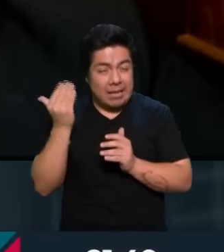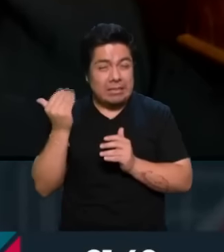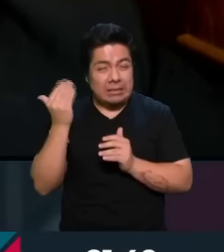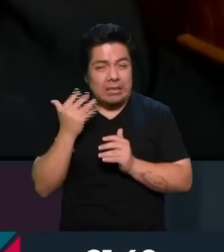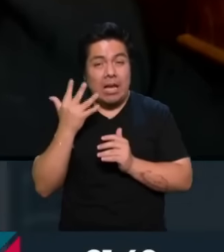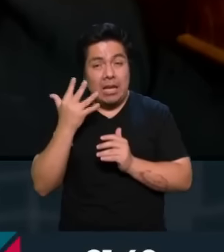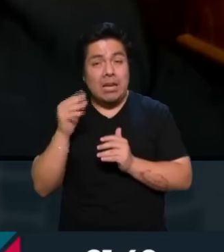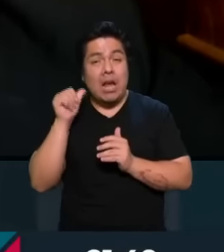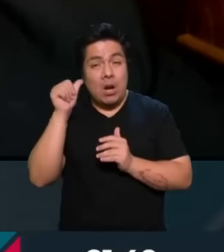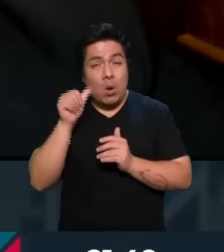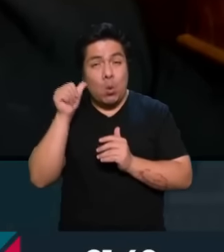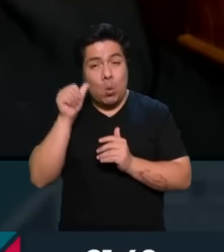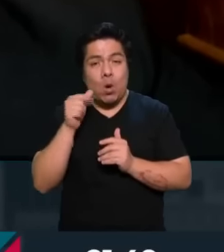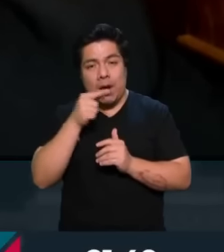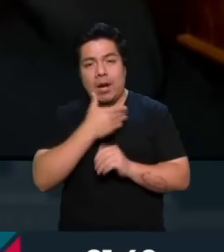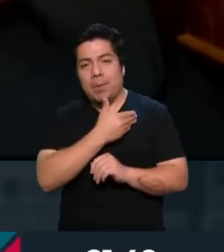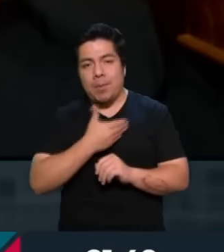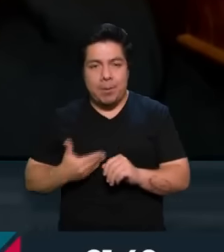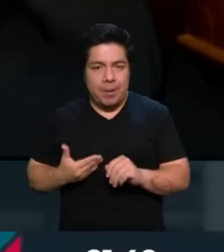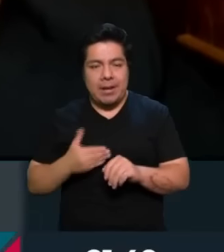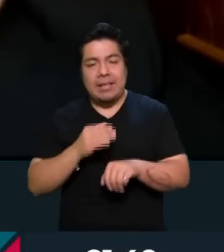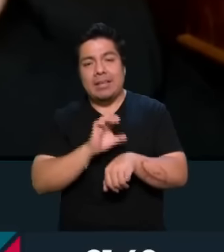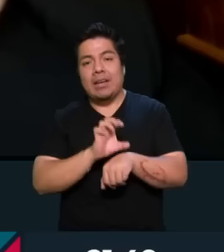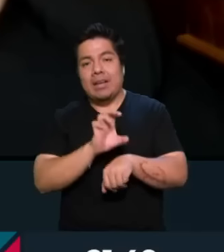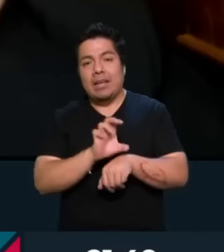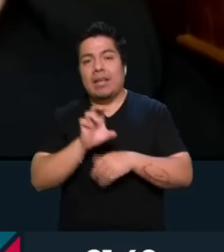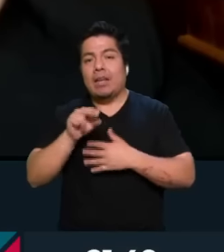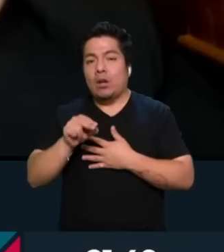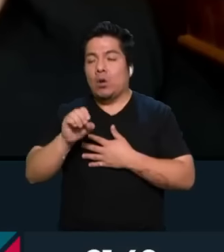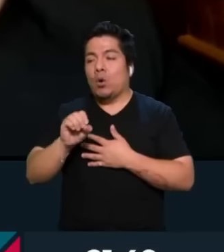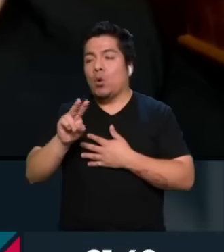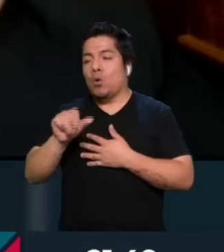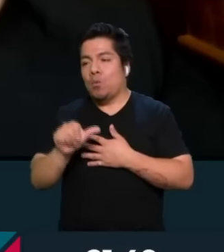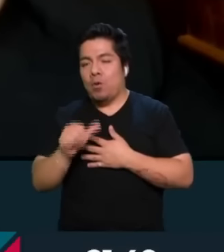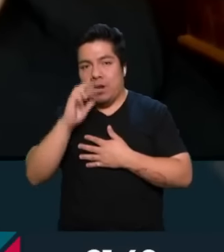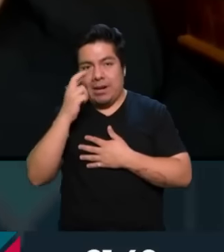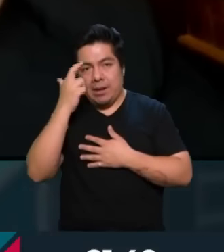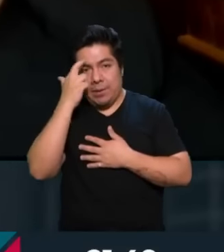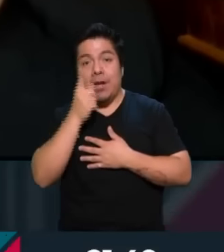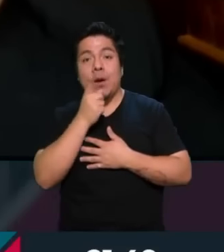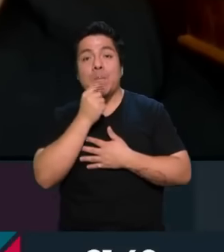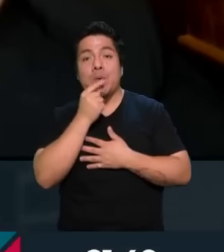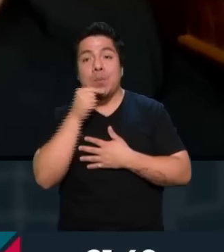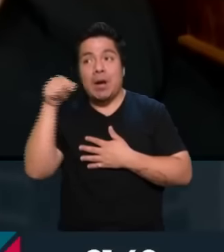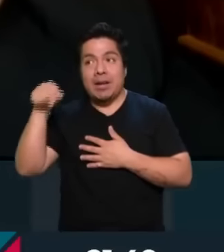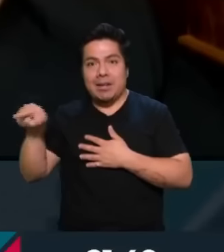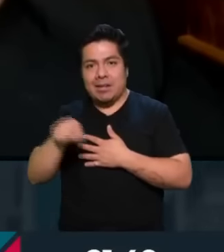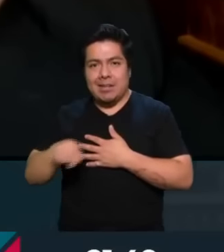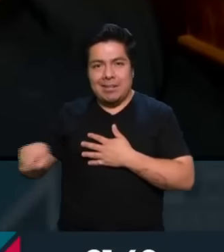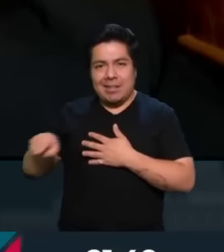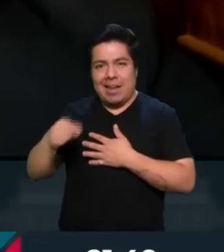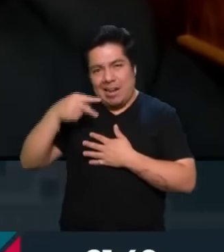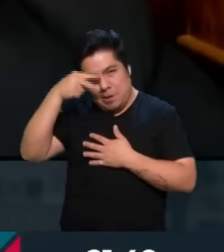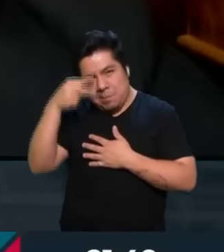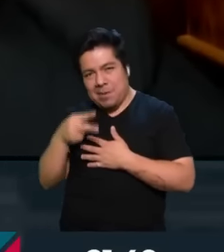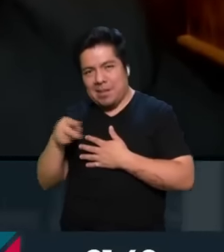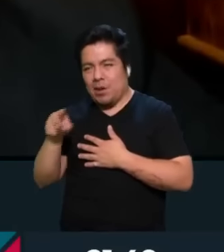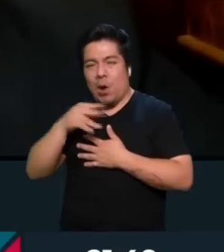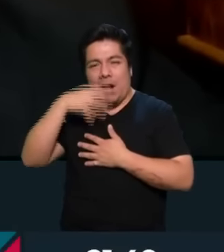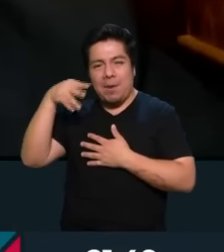5 de abril el presidente de Ecuador noboa pues ordenó a la policía Pues que ingresaran allá a la